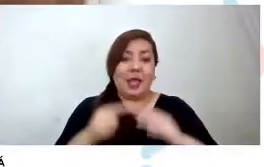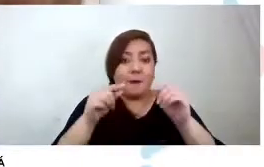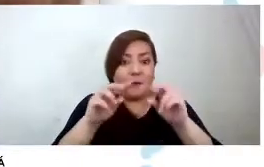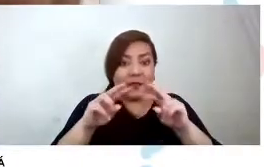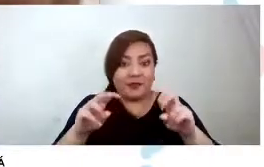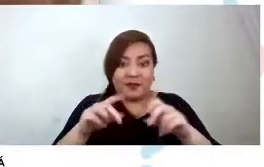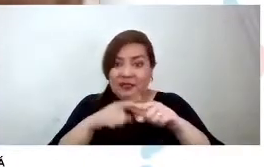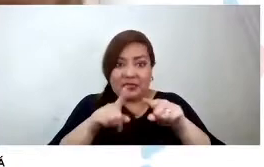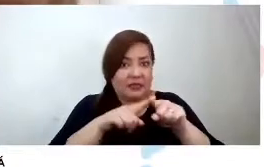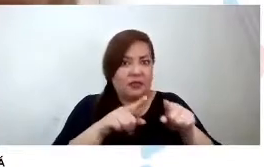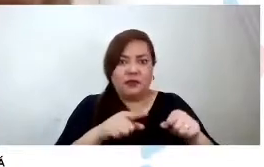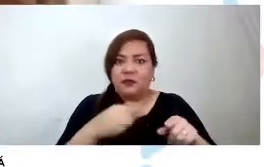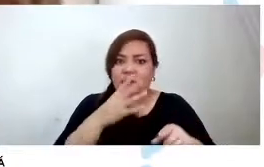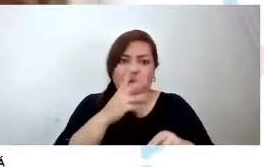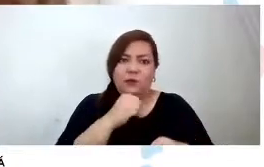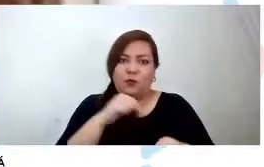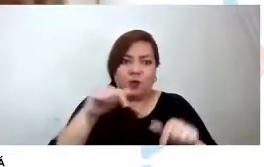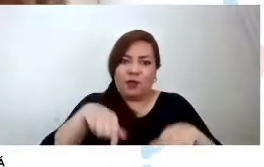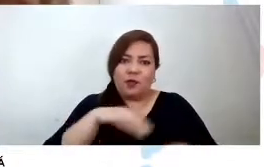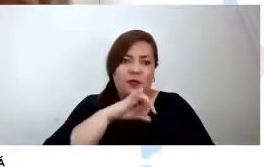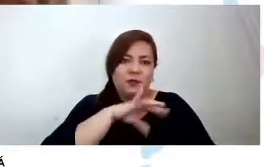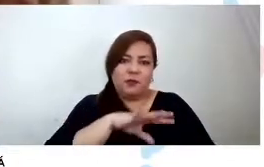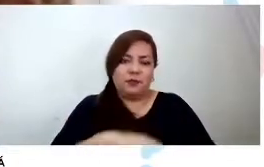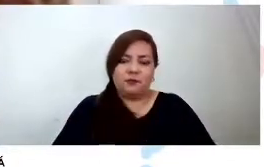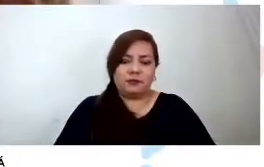Tampoco están en nuestro país.